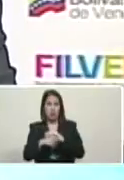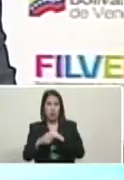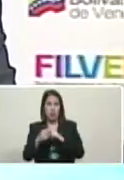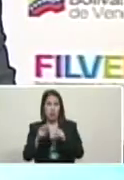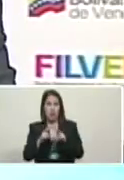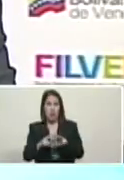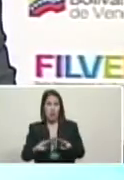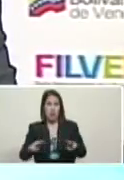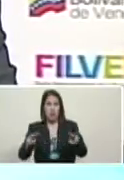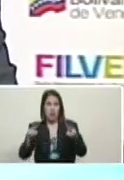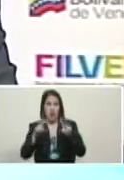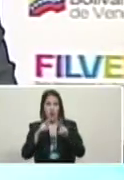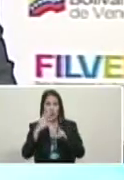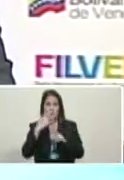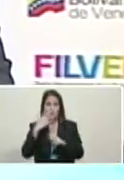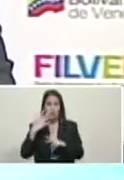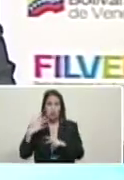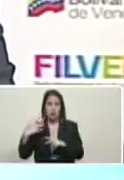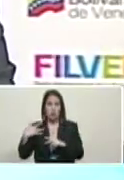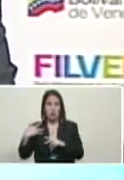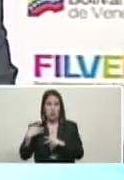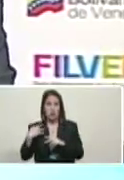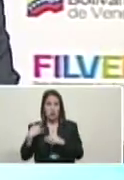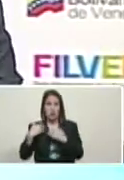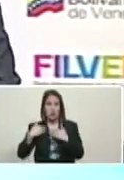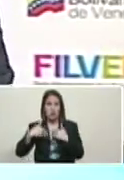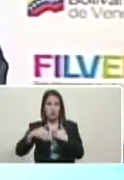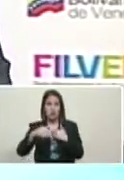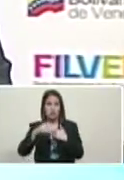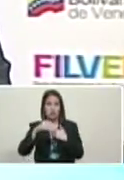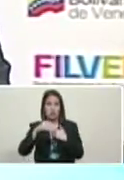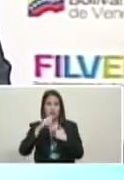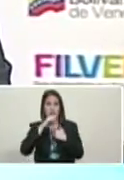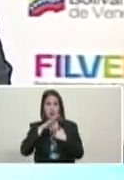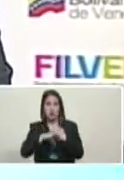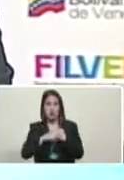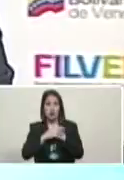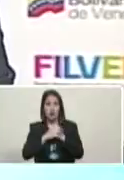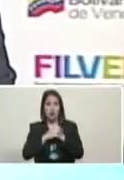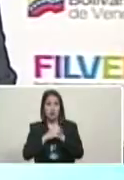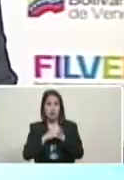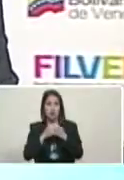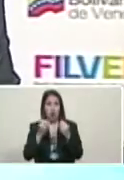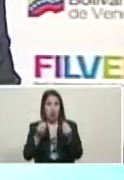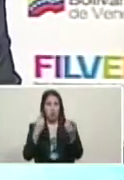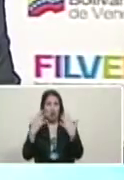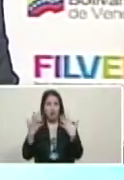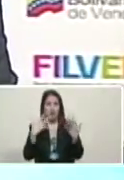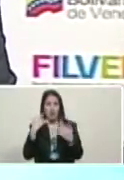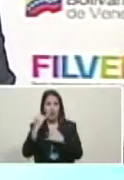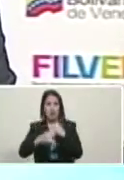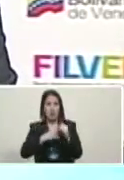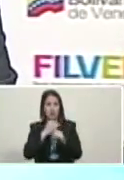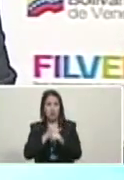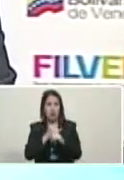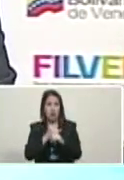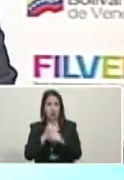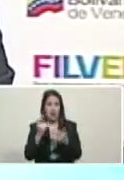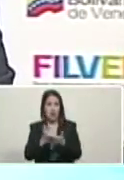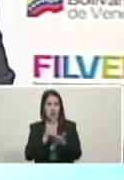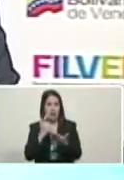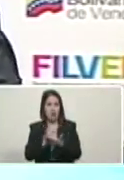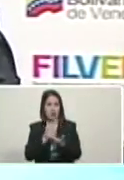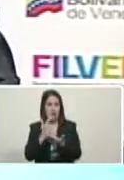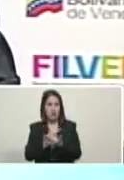historia, orgullosa de su trayectoria y de su devenir histórico. Y que esta Feria Internacional del Libro de Venezuela, en